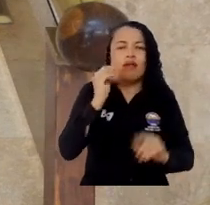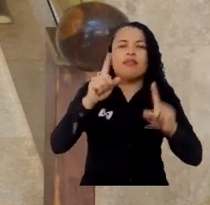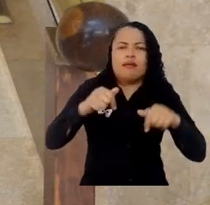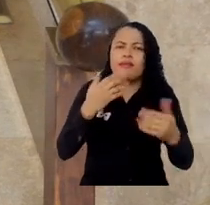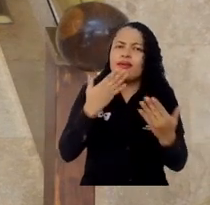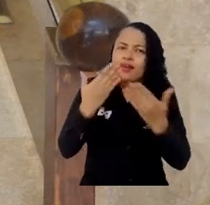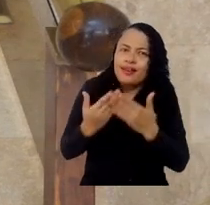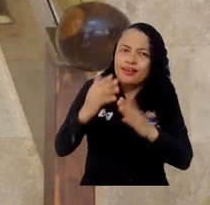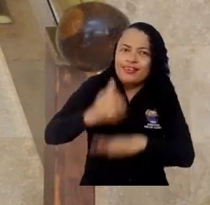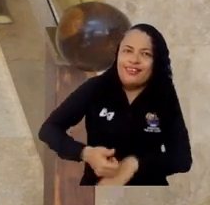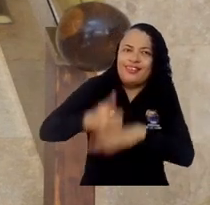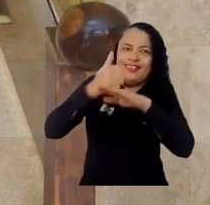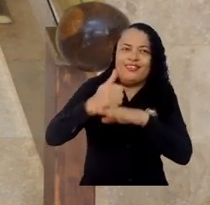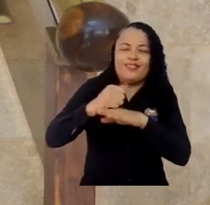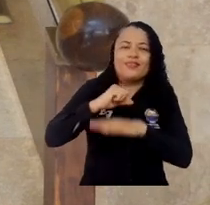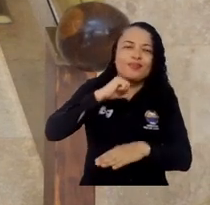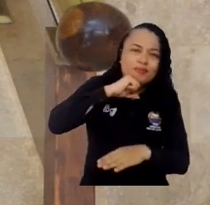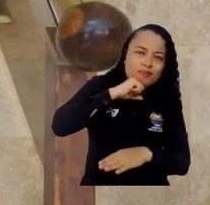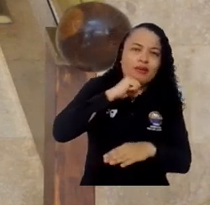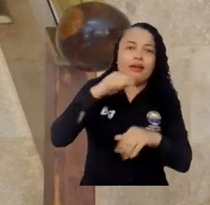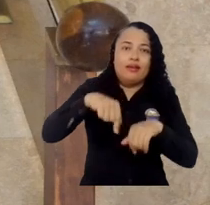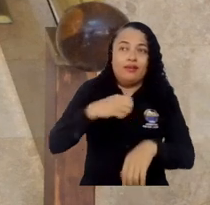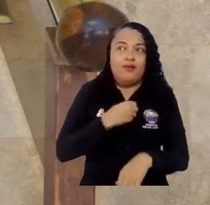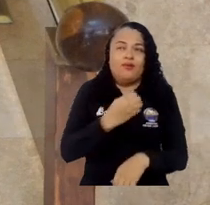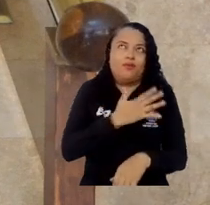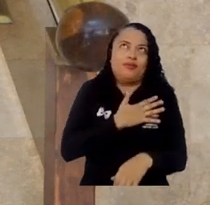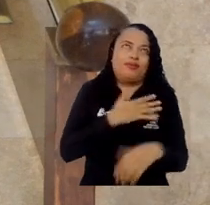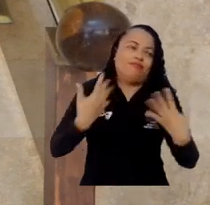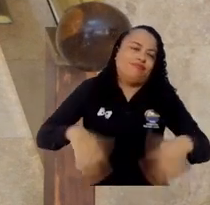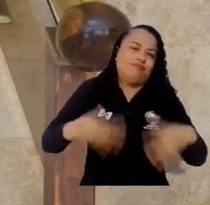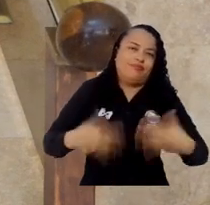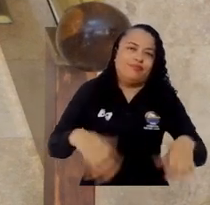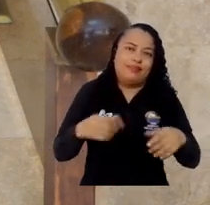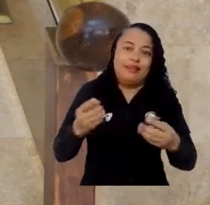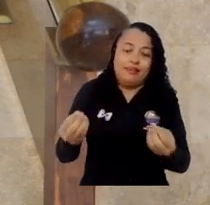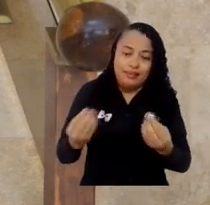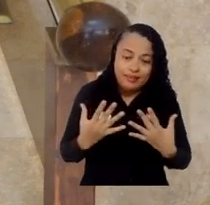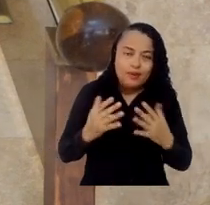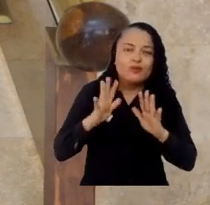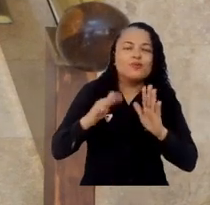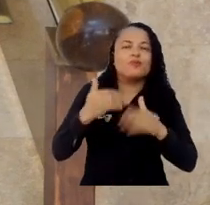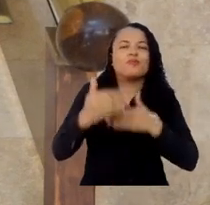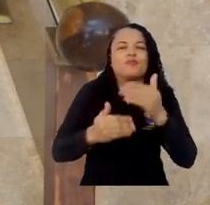hogar. Agradecida con el rector Pablo Vera Salazar por esta maravillosa